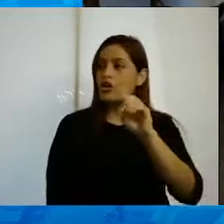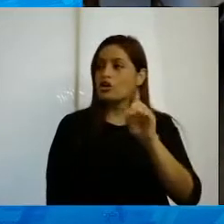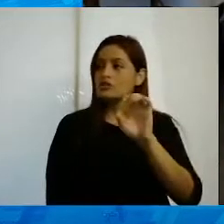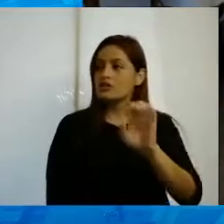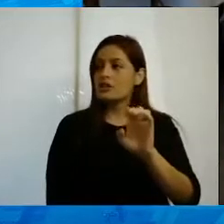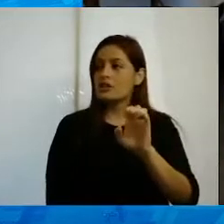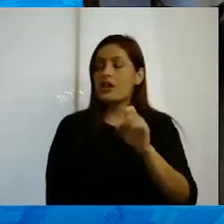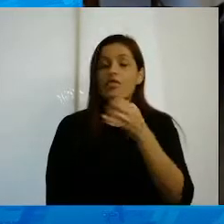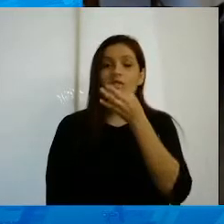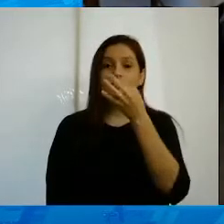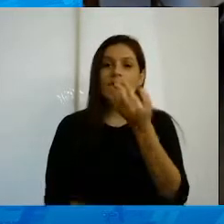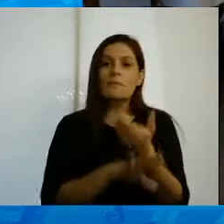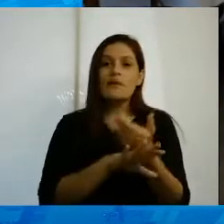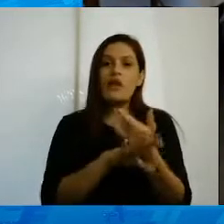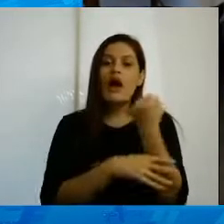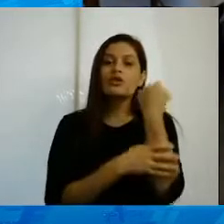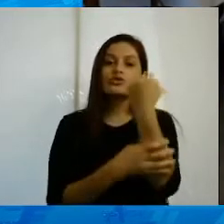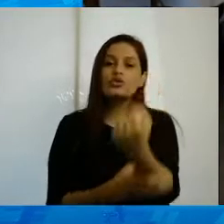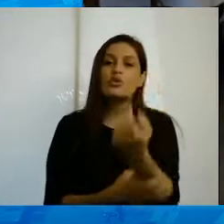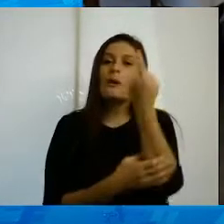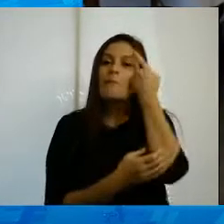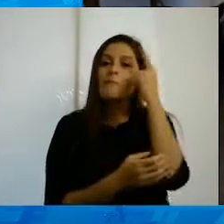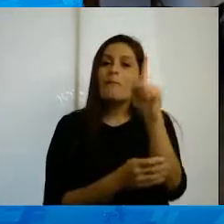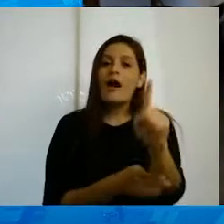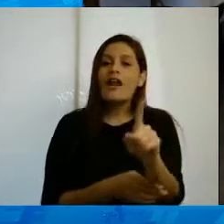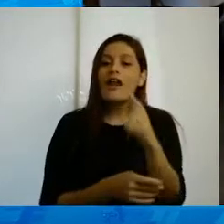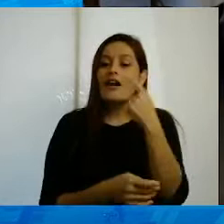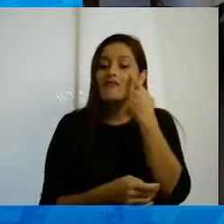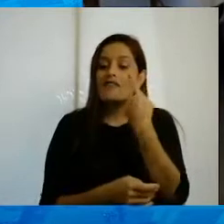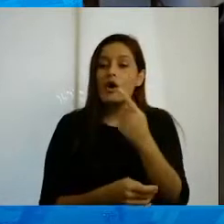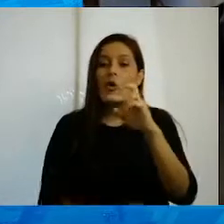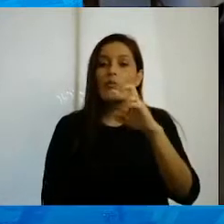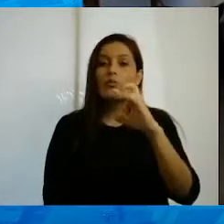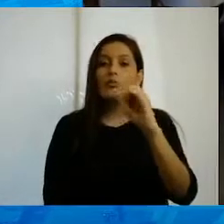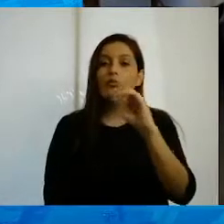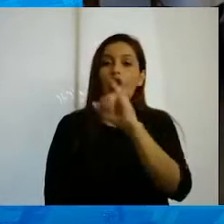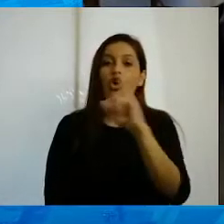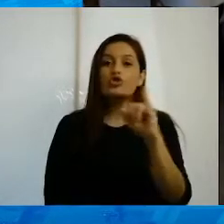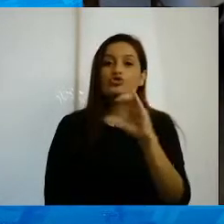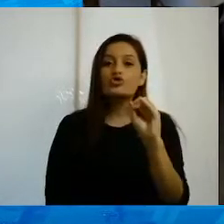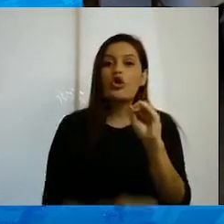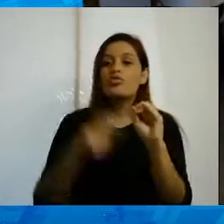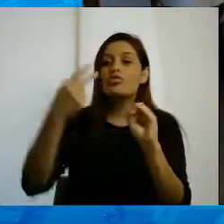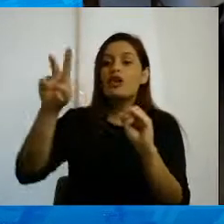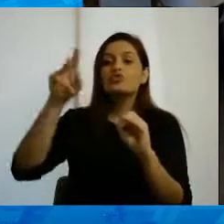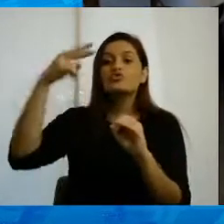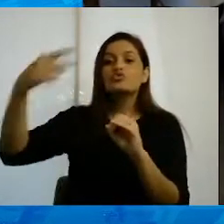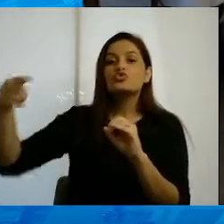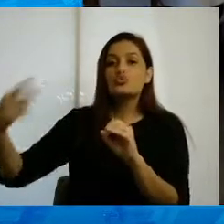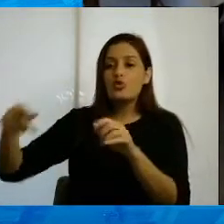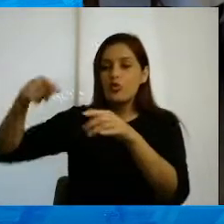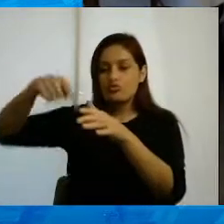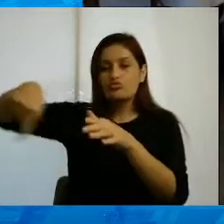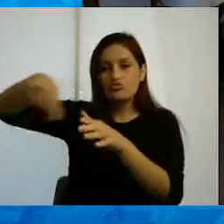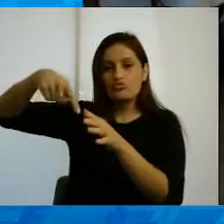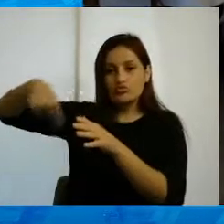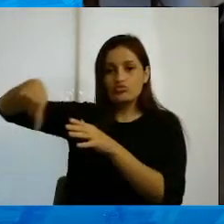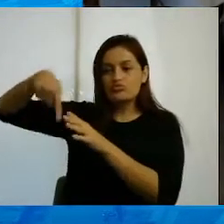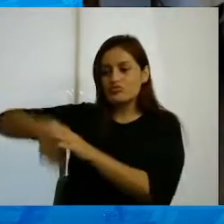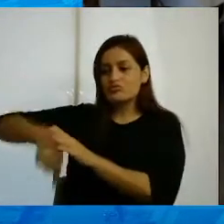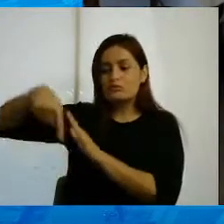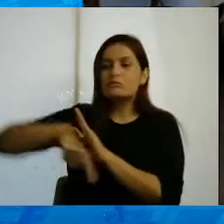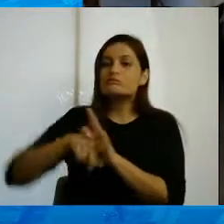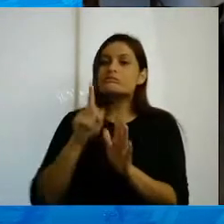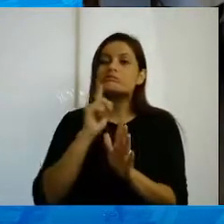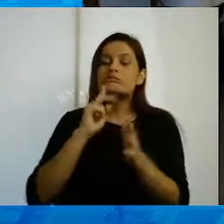pide ayuda para su comunidad para realizar pozos en la Junta de Vecinos y para profundizar pozos de vecinos y vecinas que hoy están críticos.